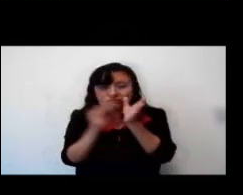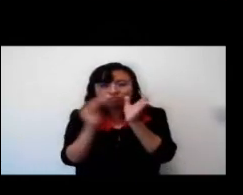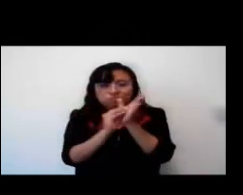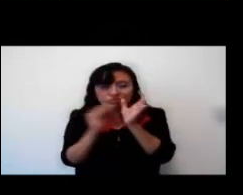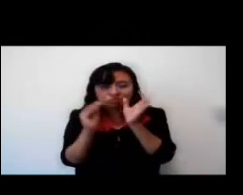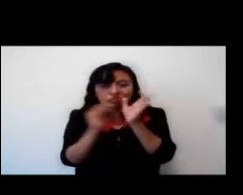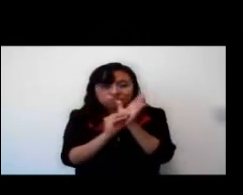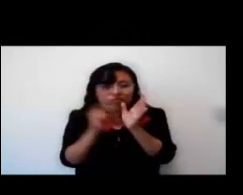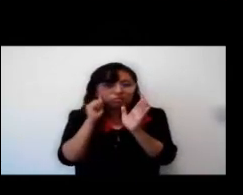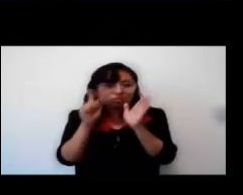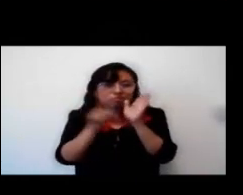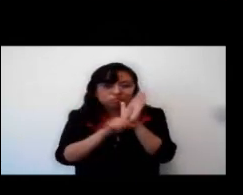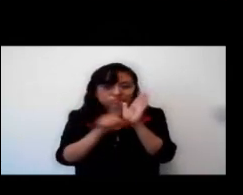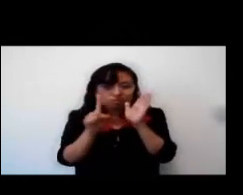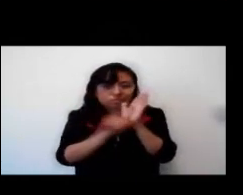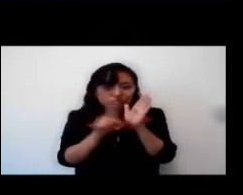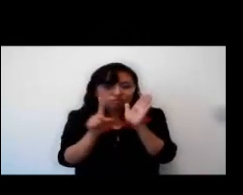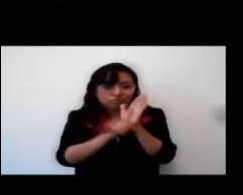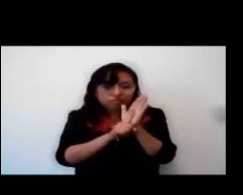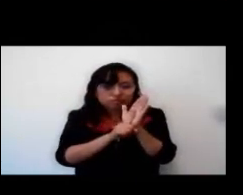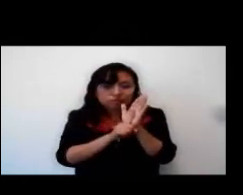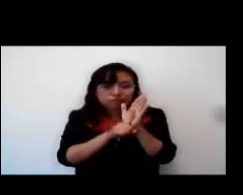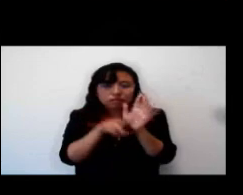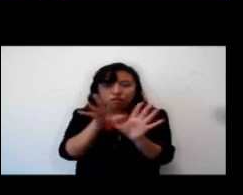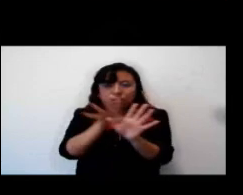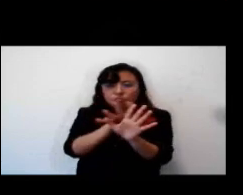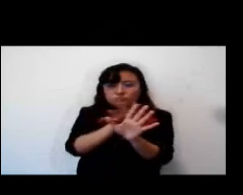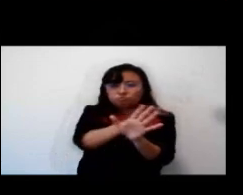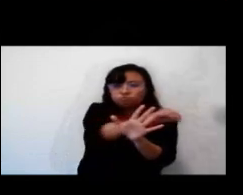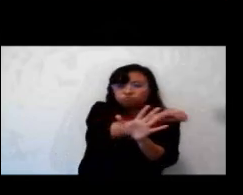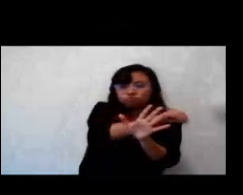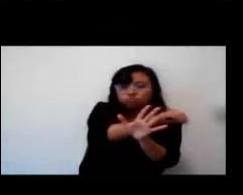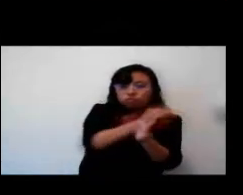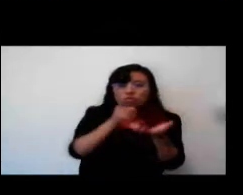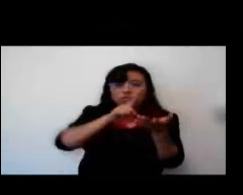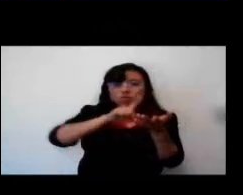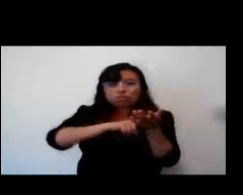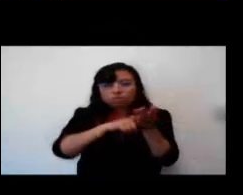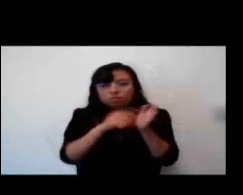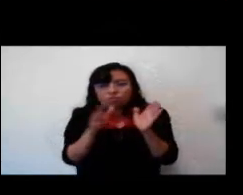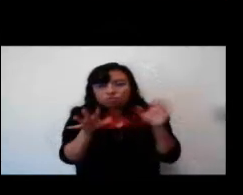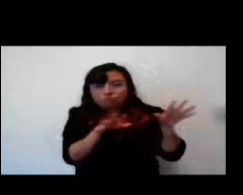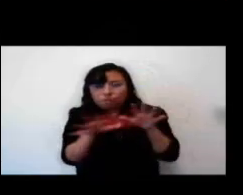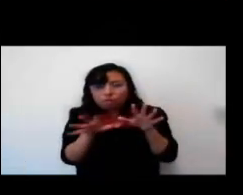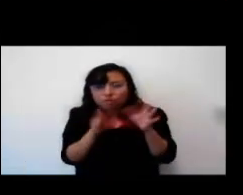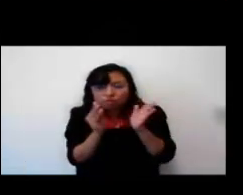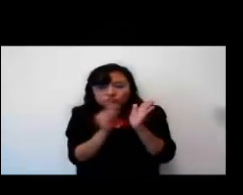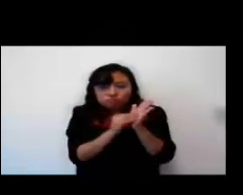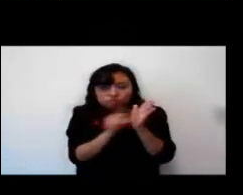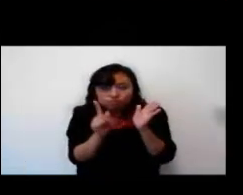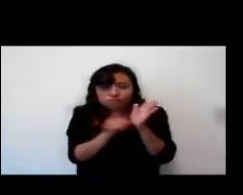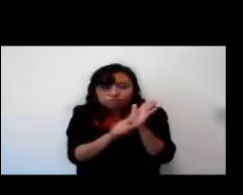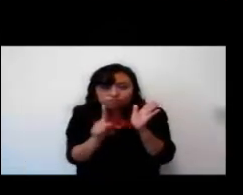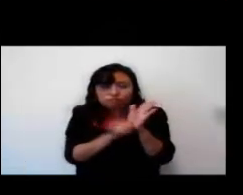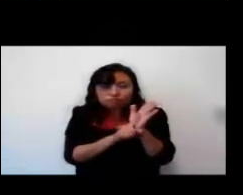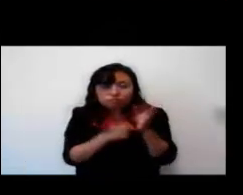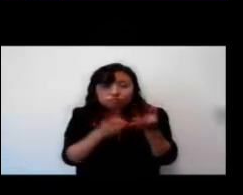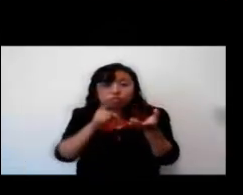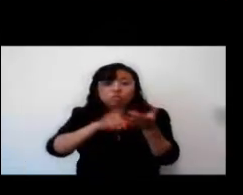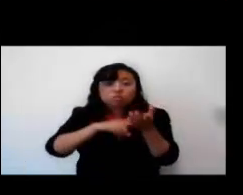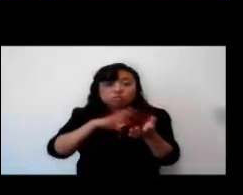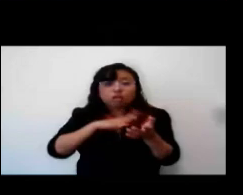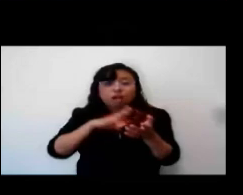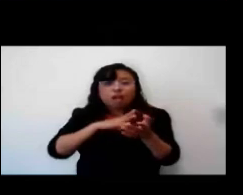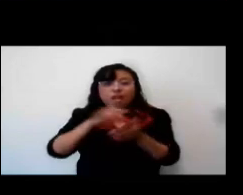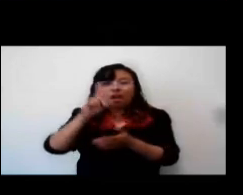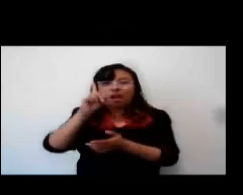esta vibración al martillo, al yunque y al estribo. Esta vibración se pega al oído interno y en el oído interno tenemos un